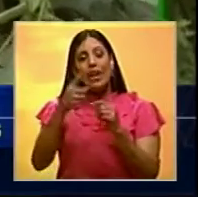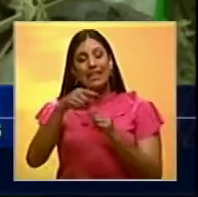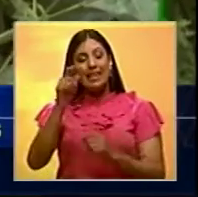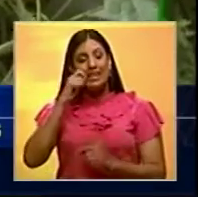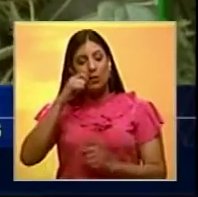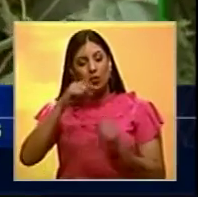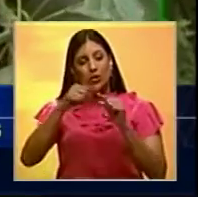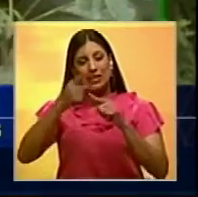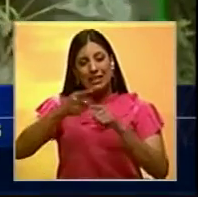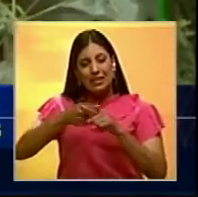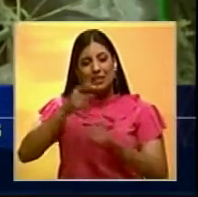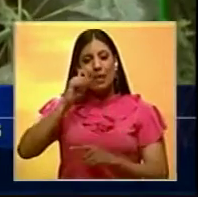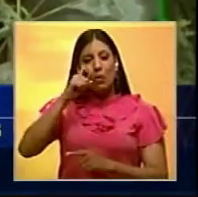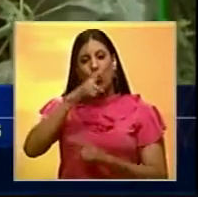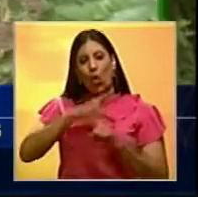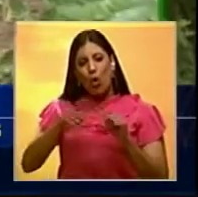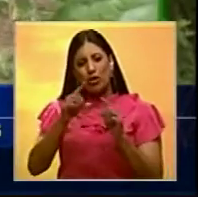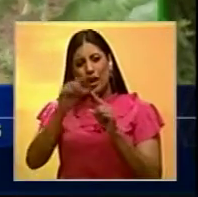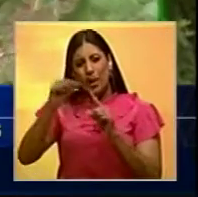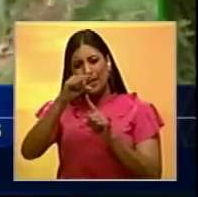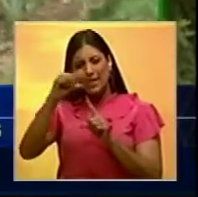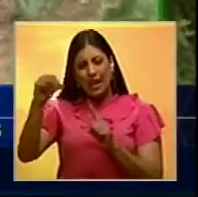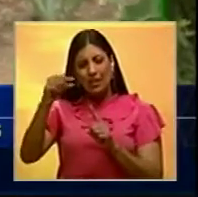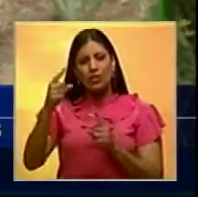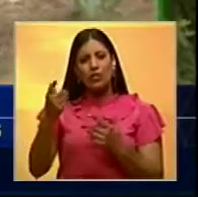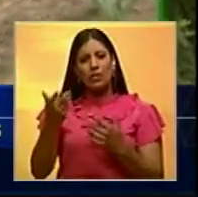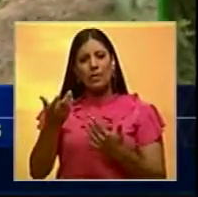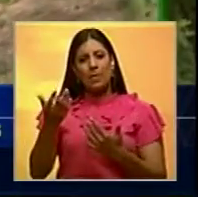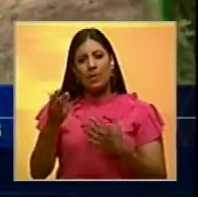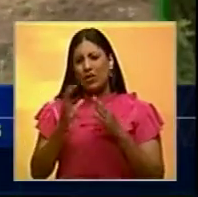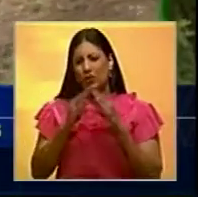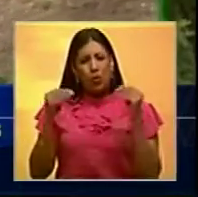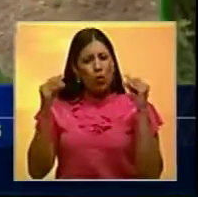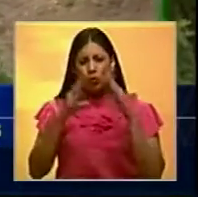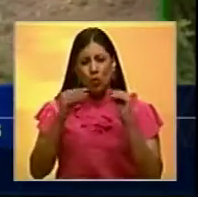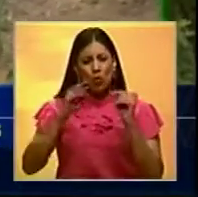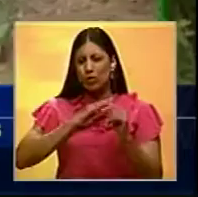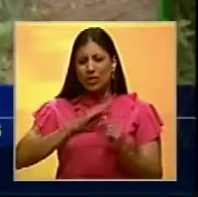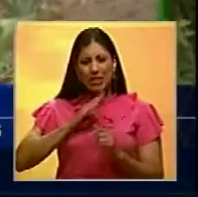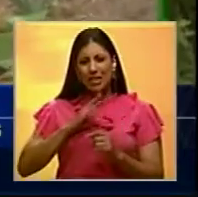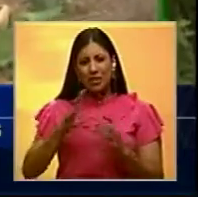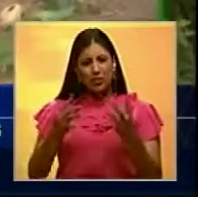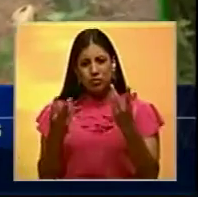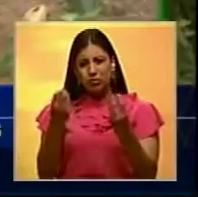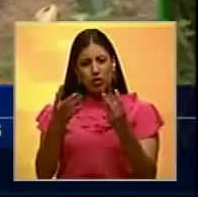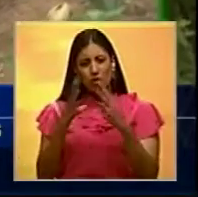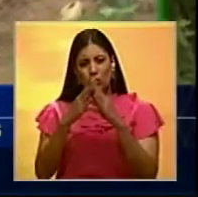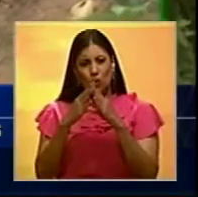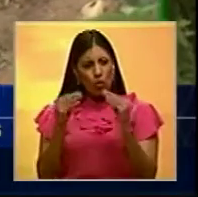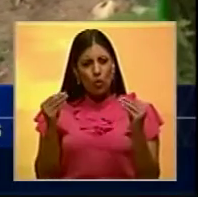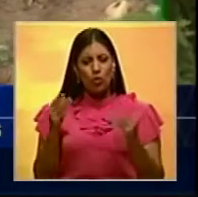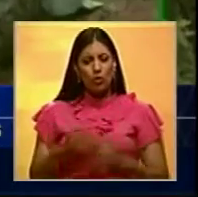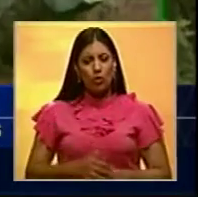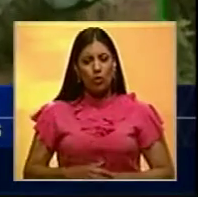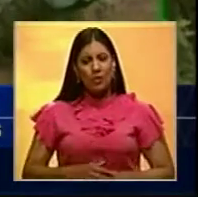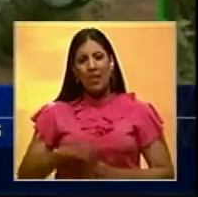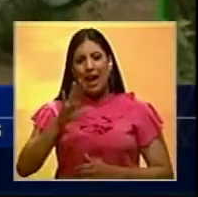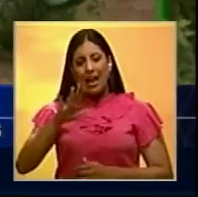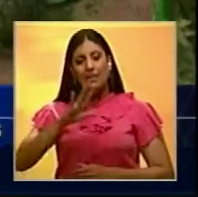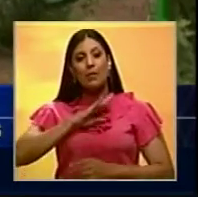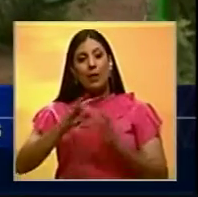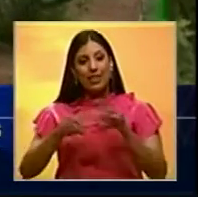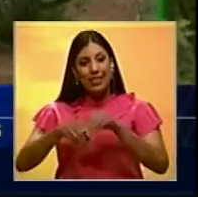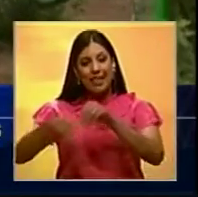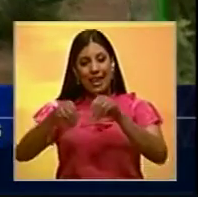cebollín, cebolla, culantro, cilantro, de todo lo que hay en lo que produce